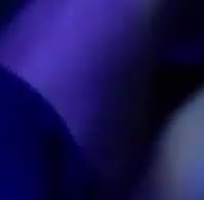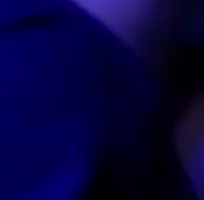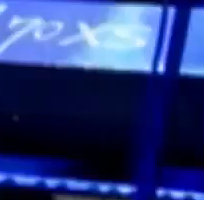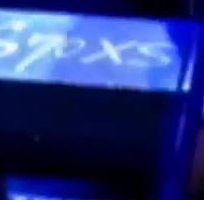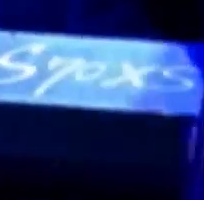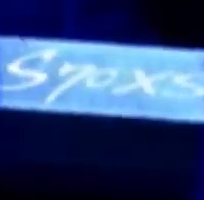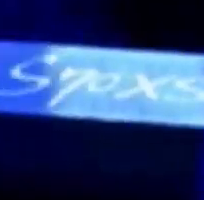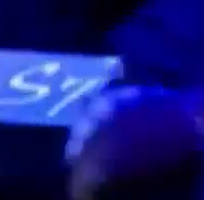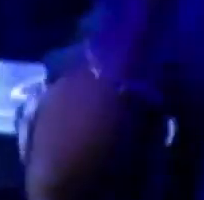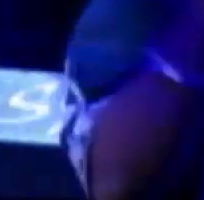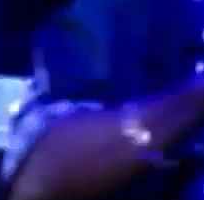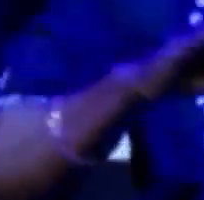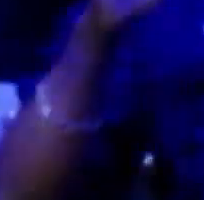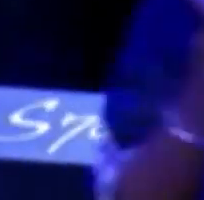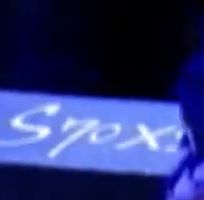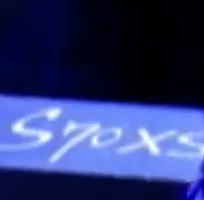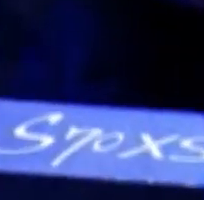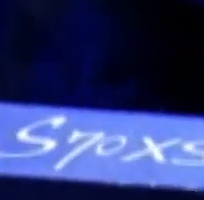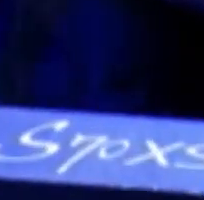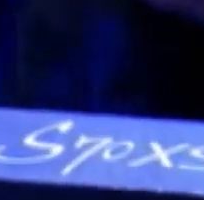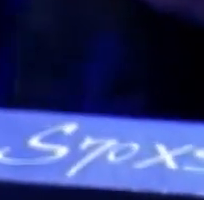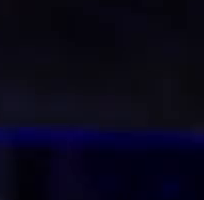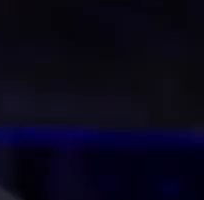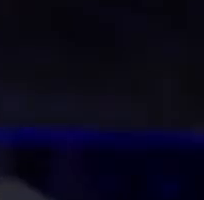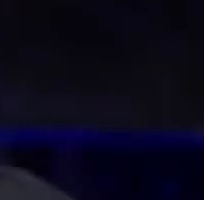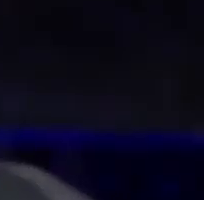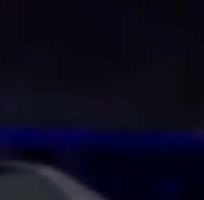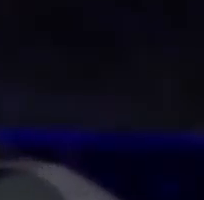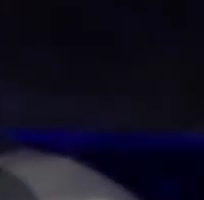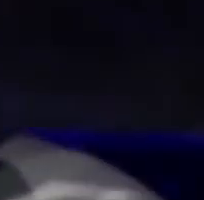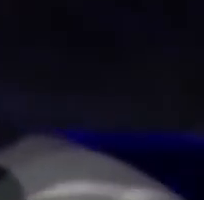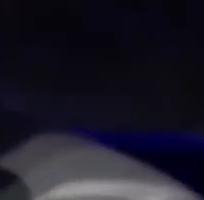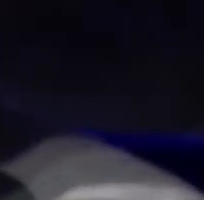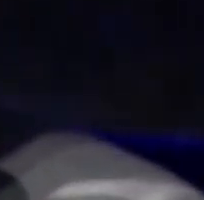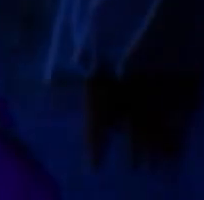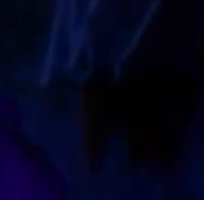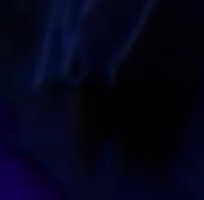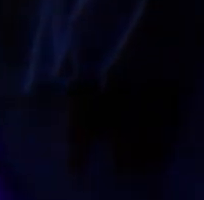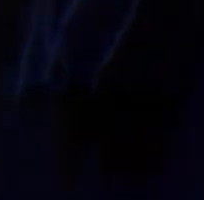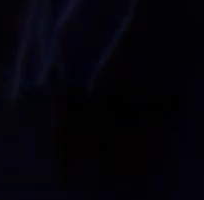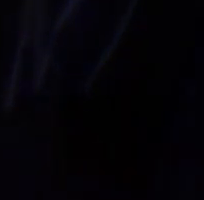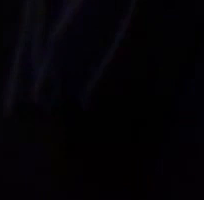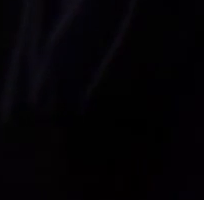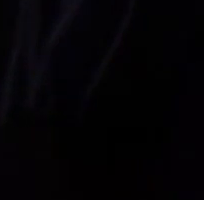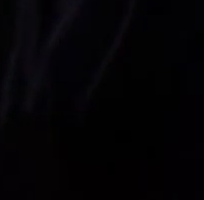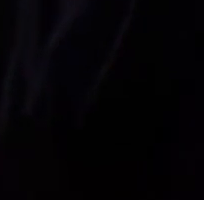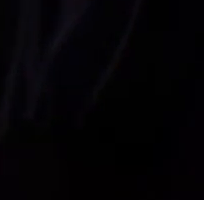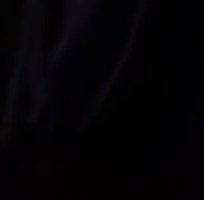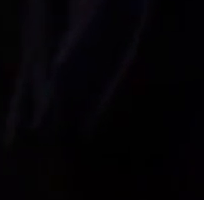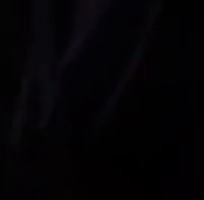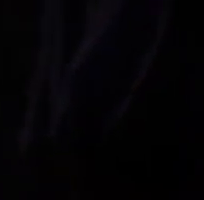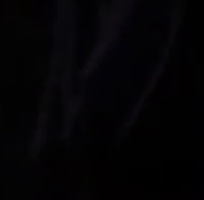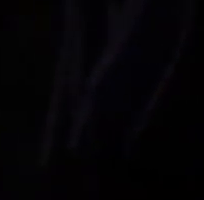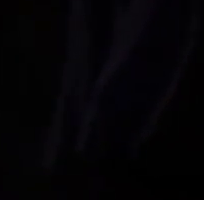Seguimos compartiendo nosotros nuestro arte, nuestro cariño por la música. El solo